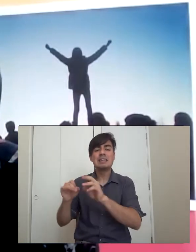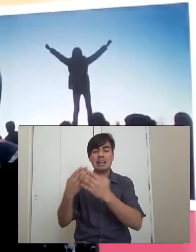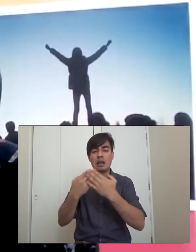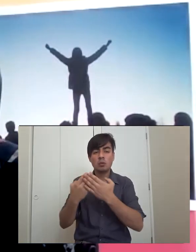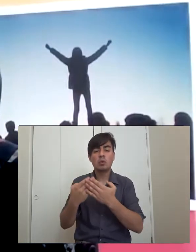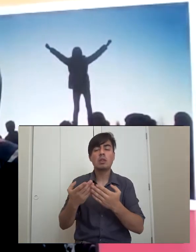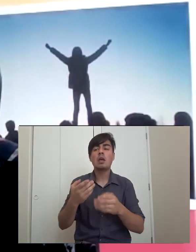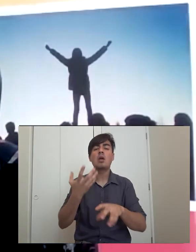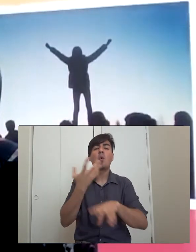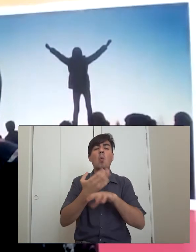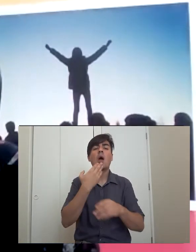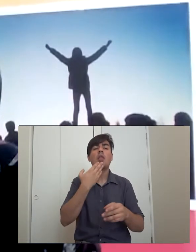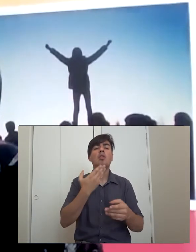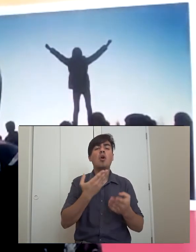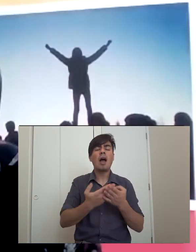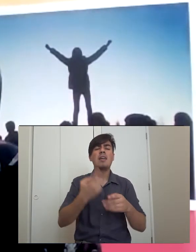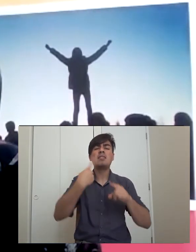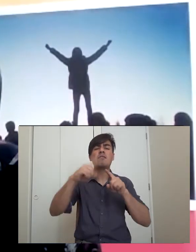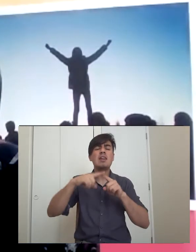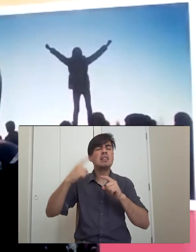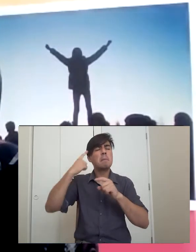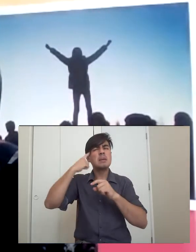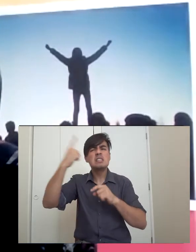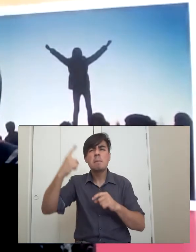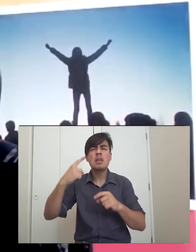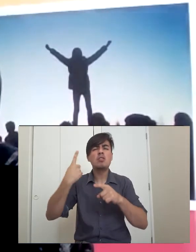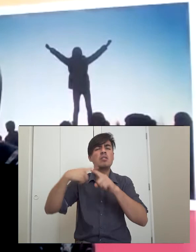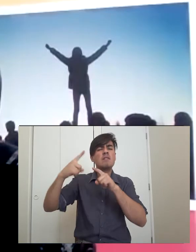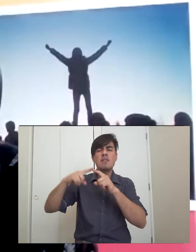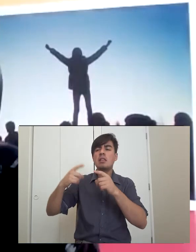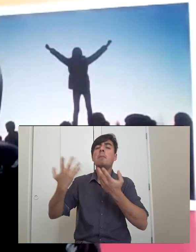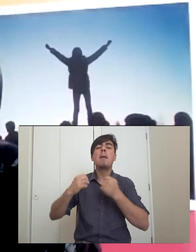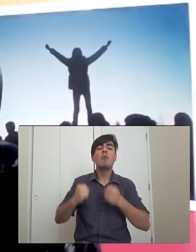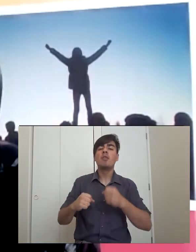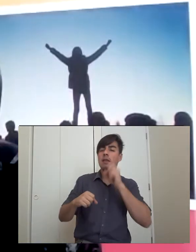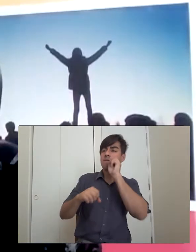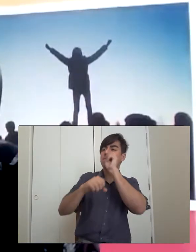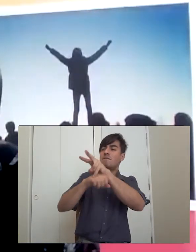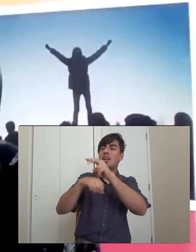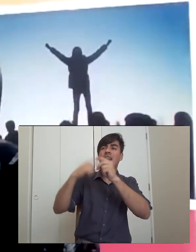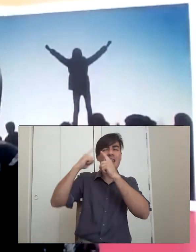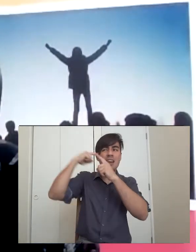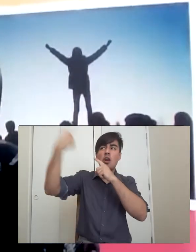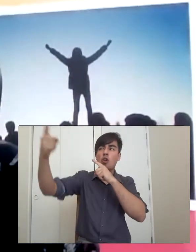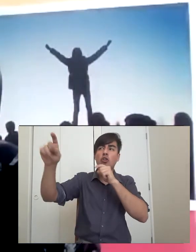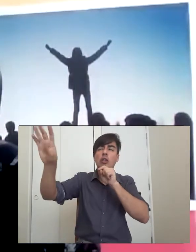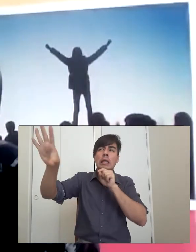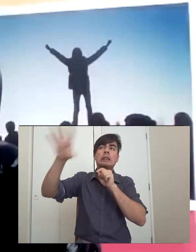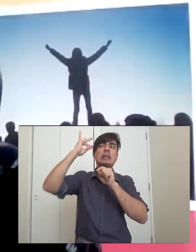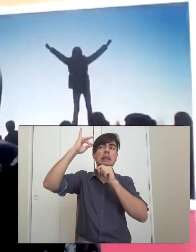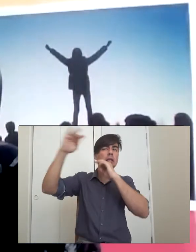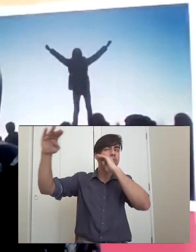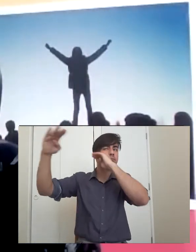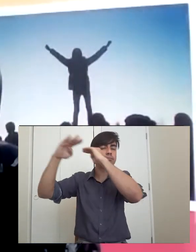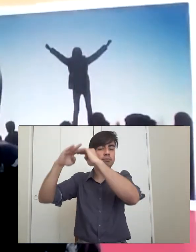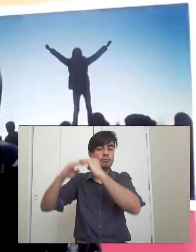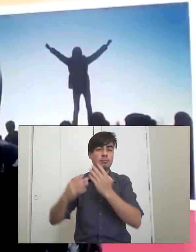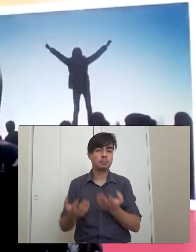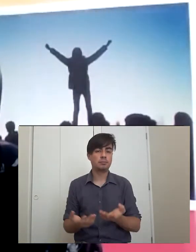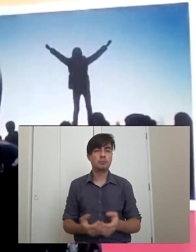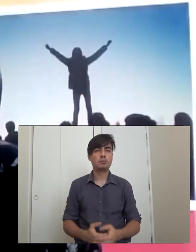Y ese es un buen ejercicio para aprender a ver en el otro más que